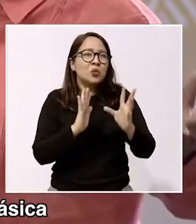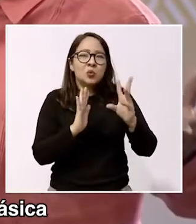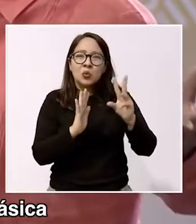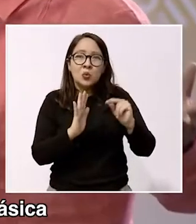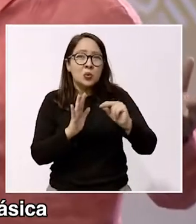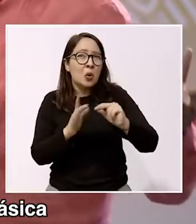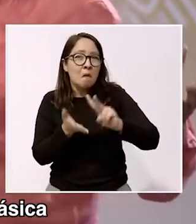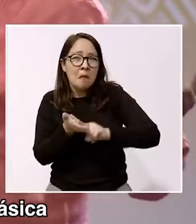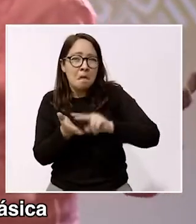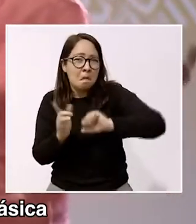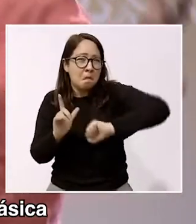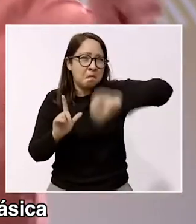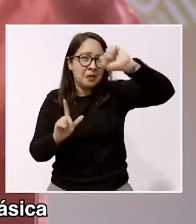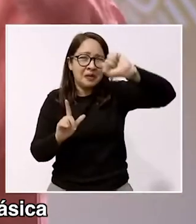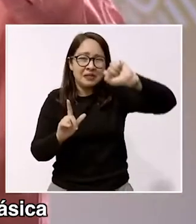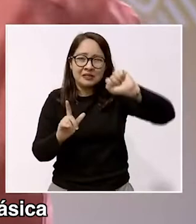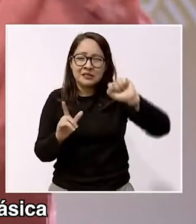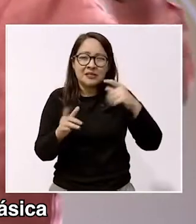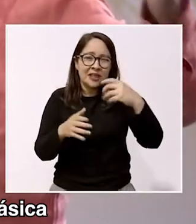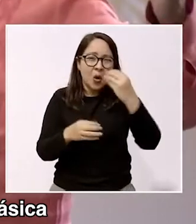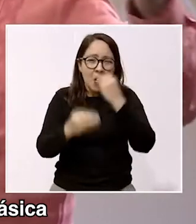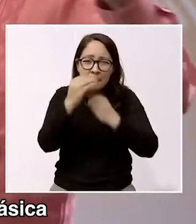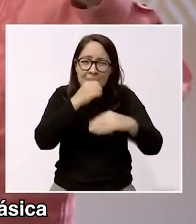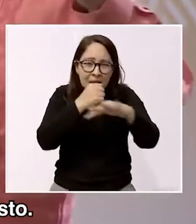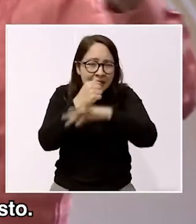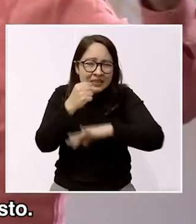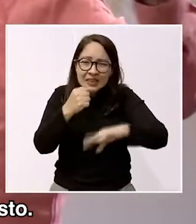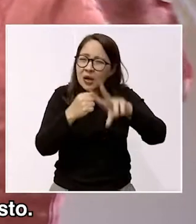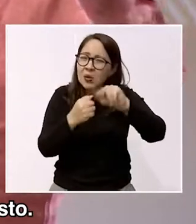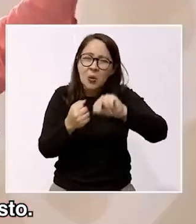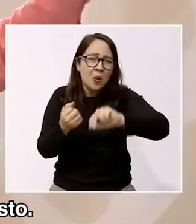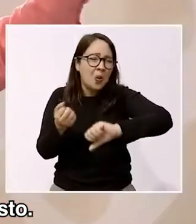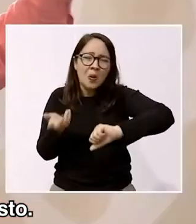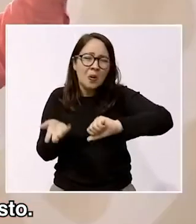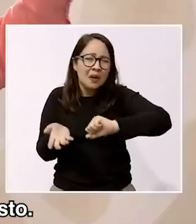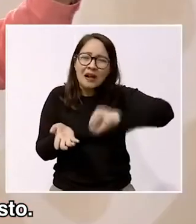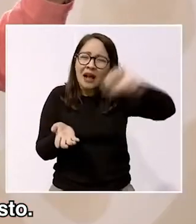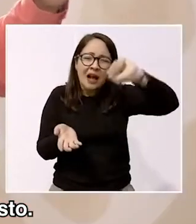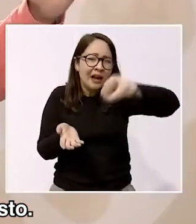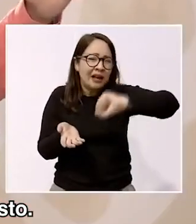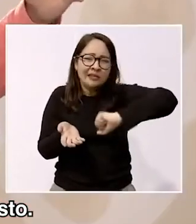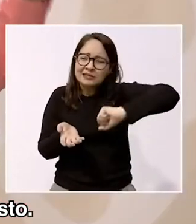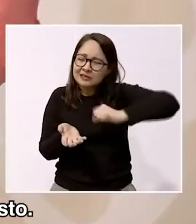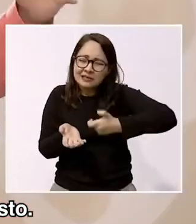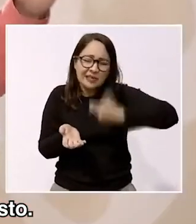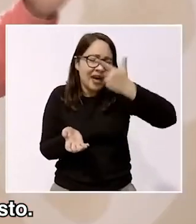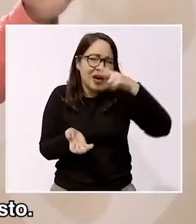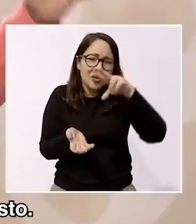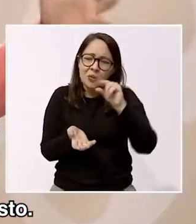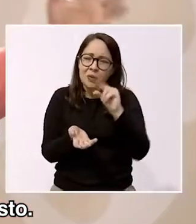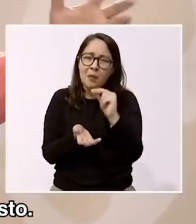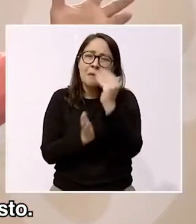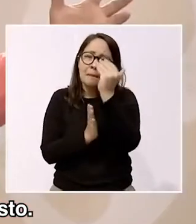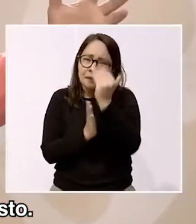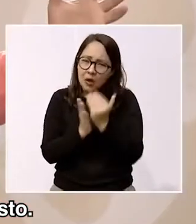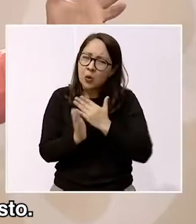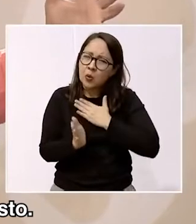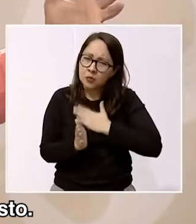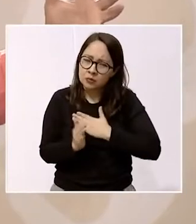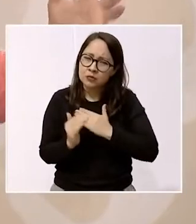precios de una canasta básica que se va a poder comprar a un precio